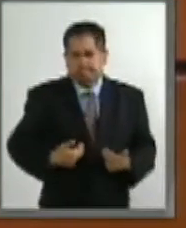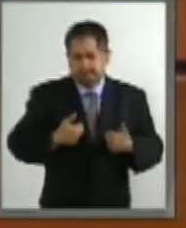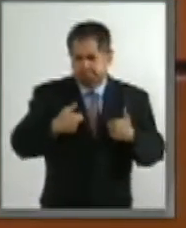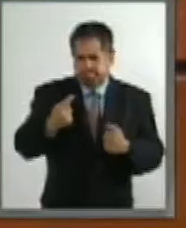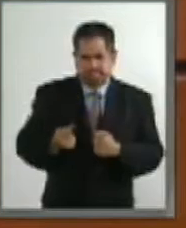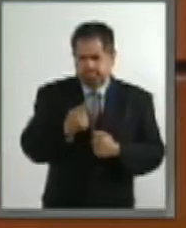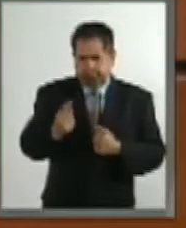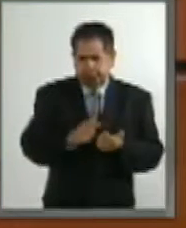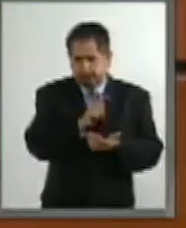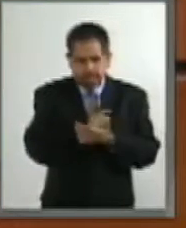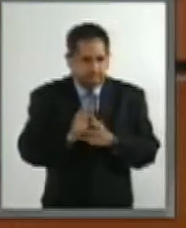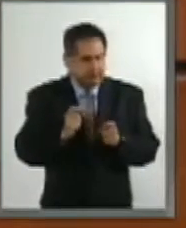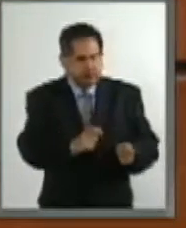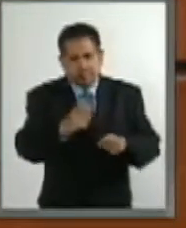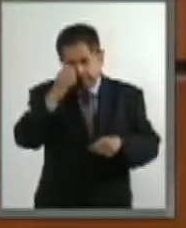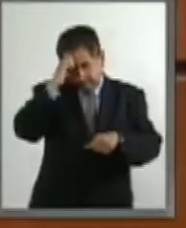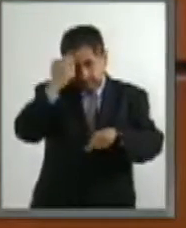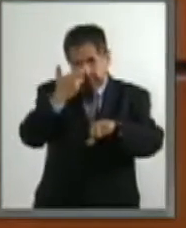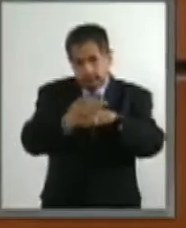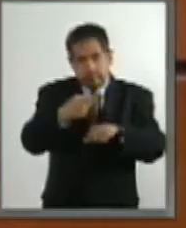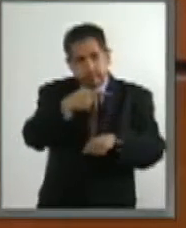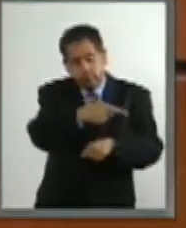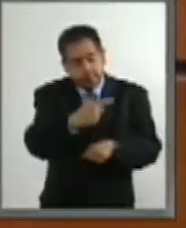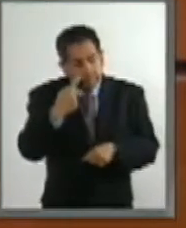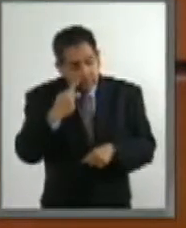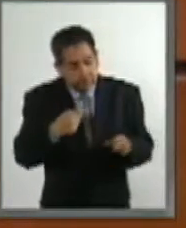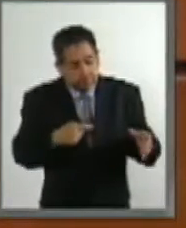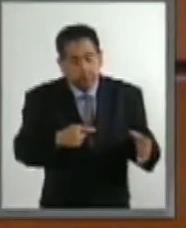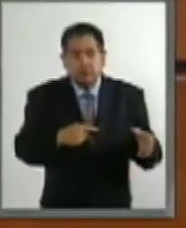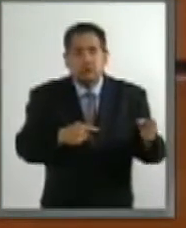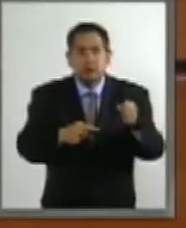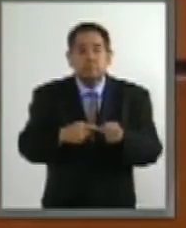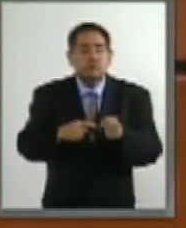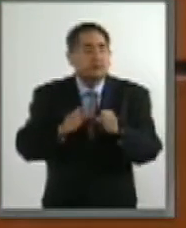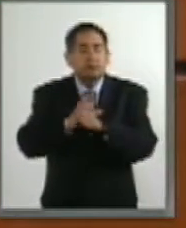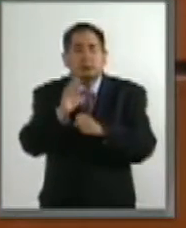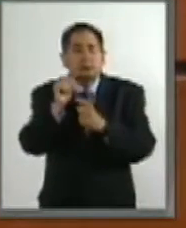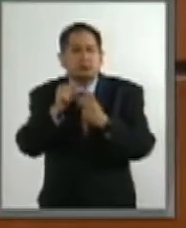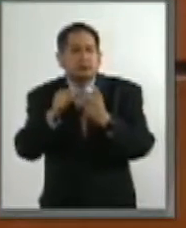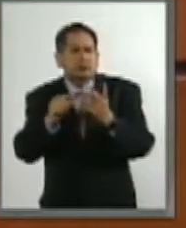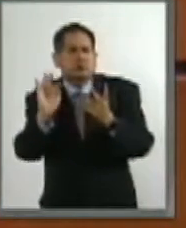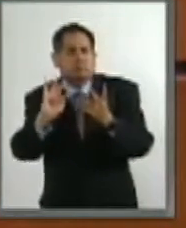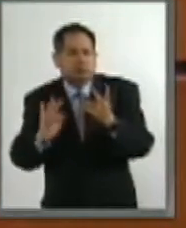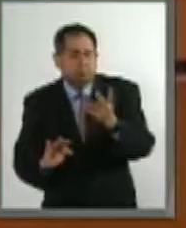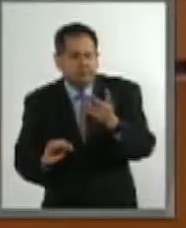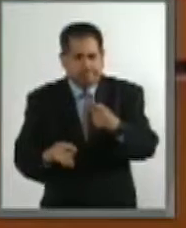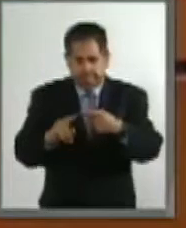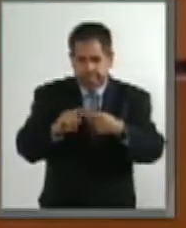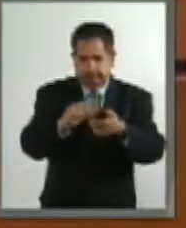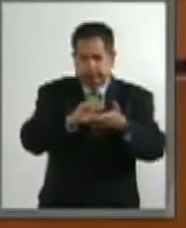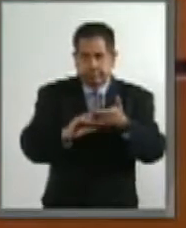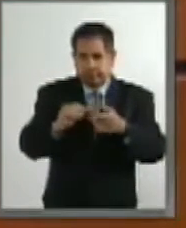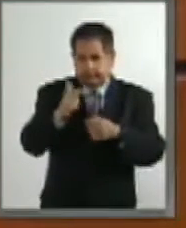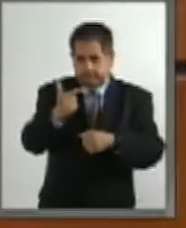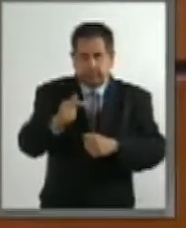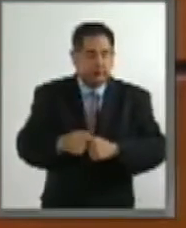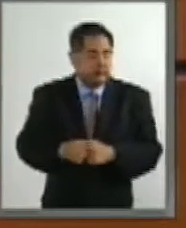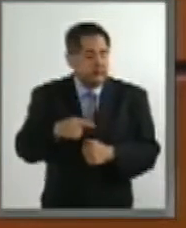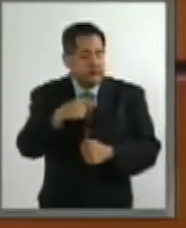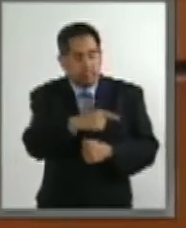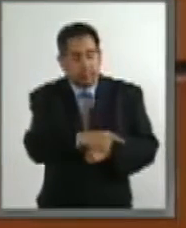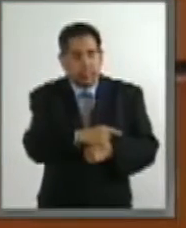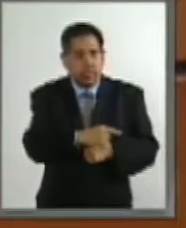al extranjero que se ubique de cualquiera de los siguientes supuestos fracción séptima por ser